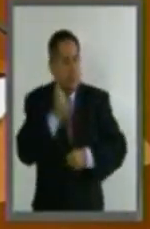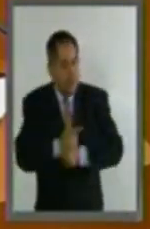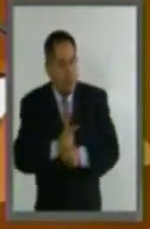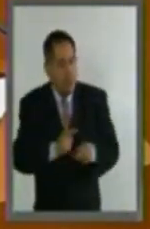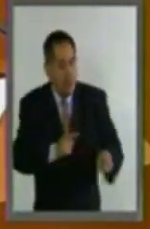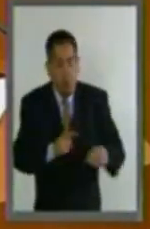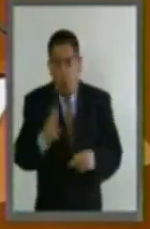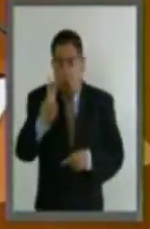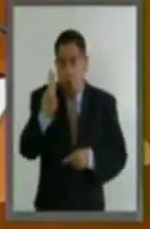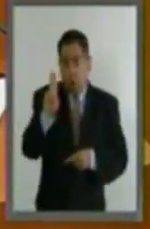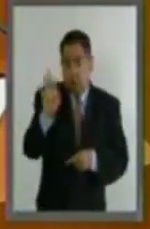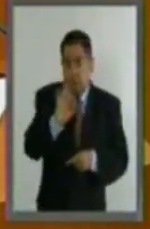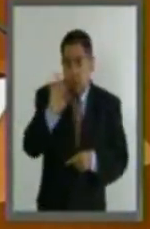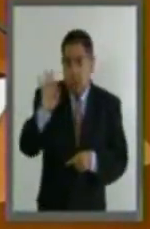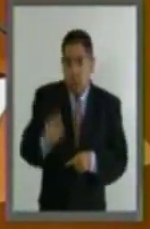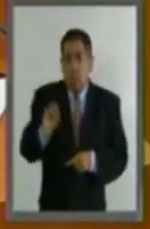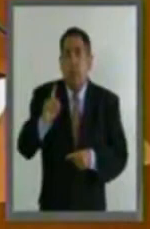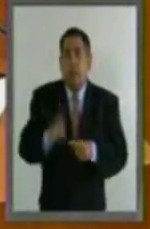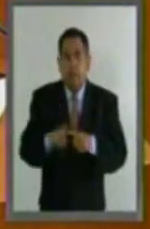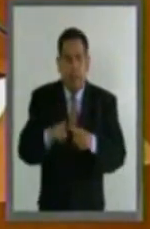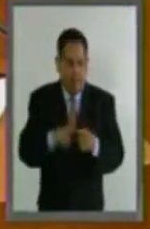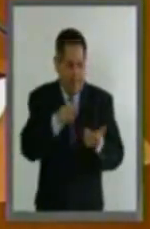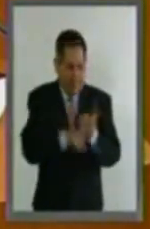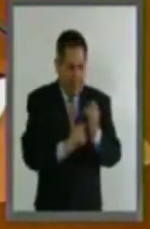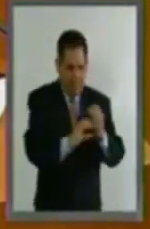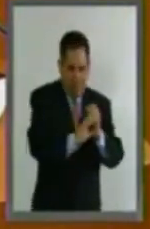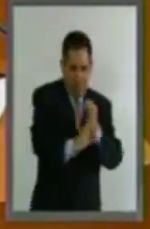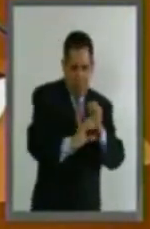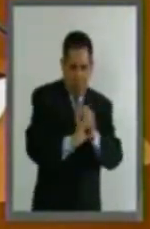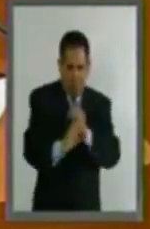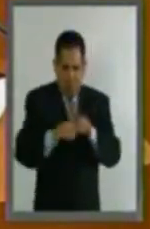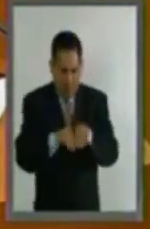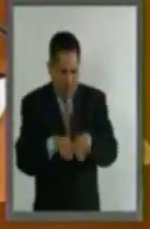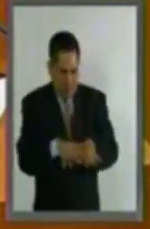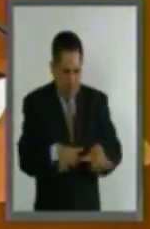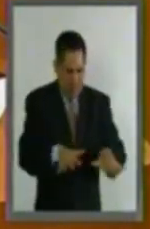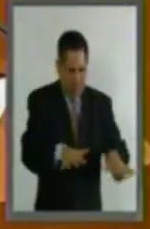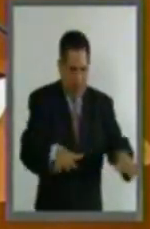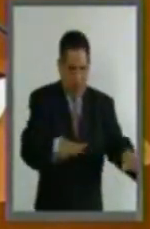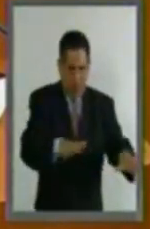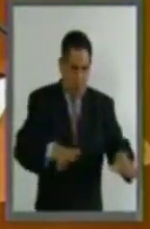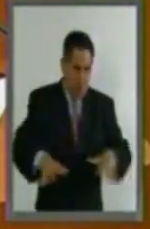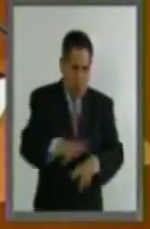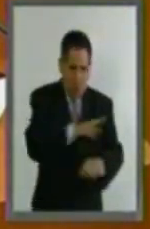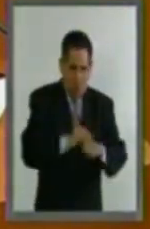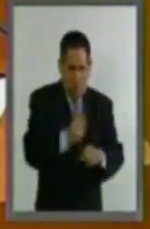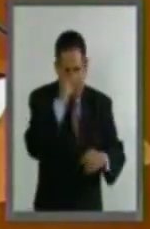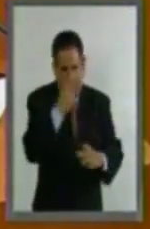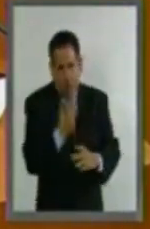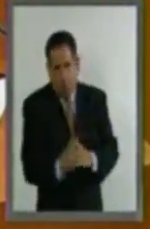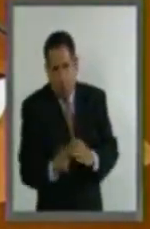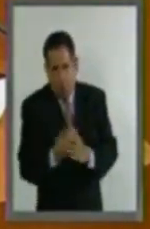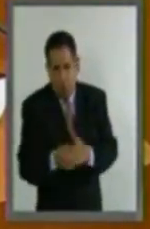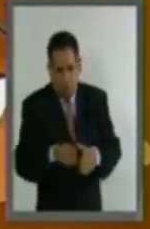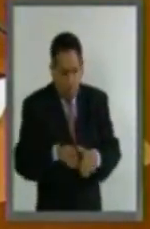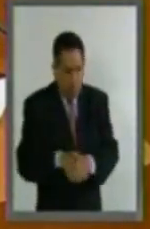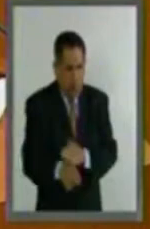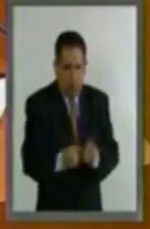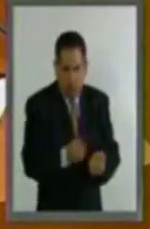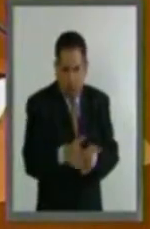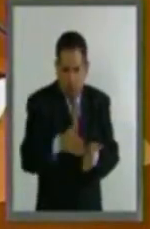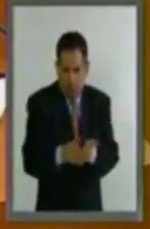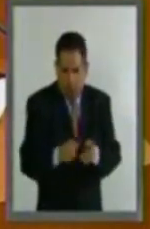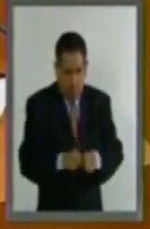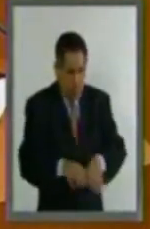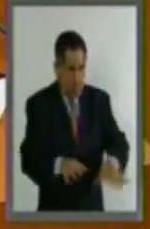el 80% las redes primarias y secundarias que conforman el sistema de drenaje de la Ciudad de